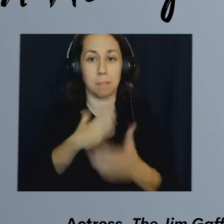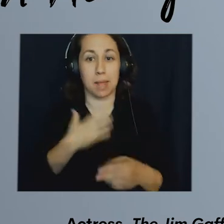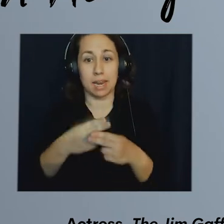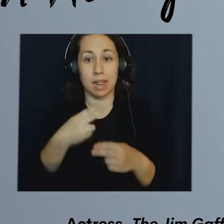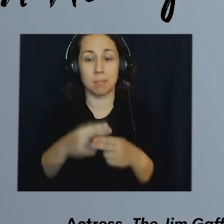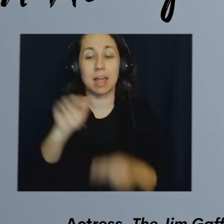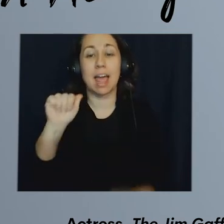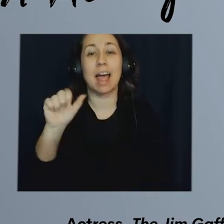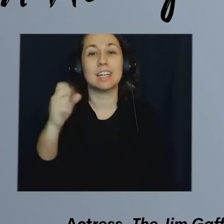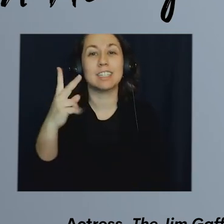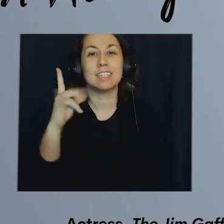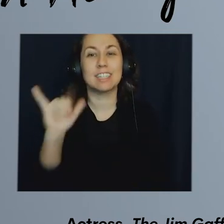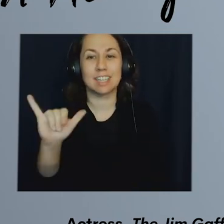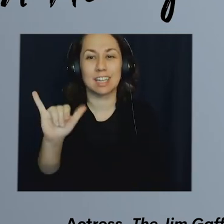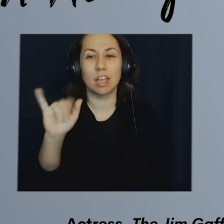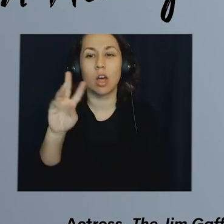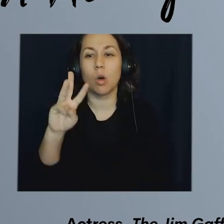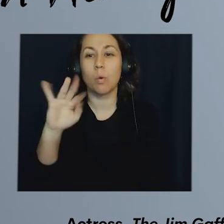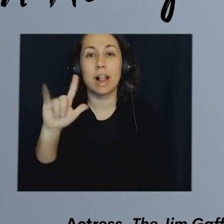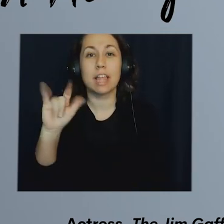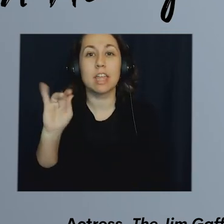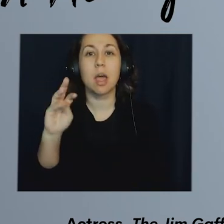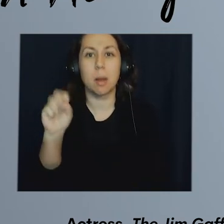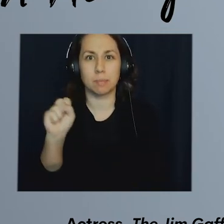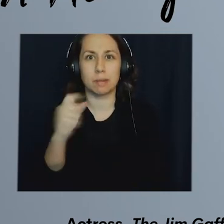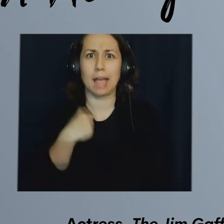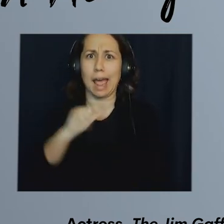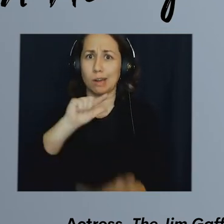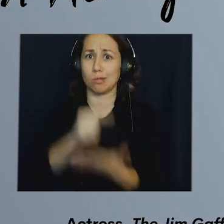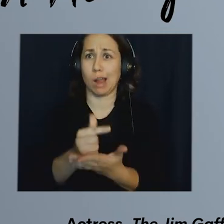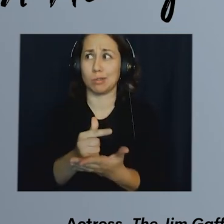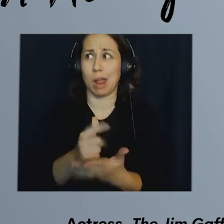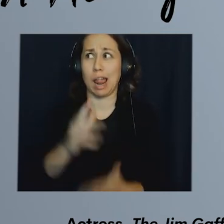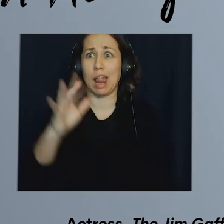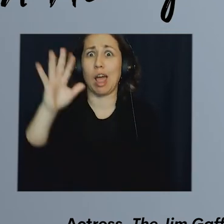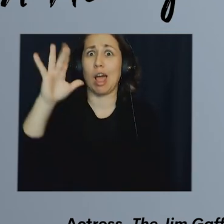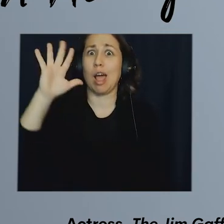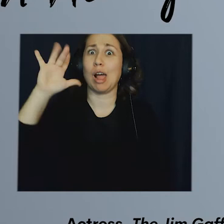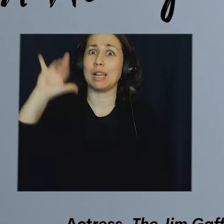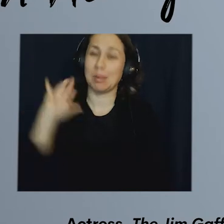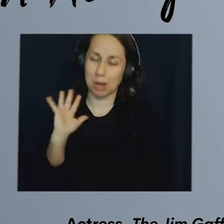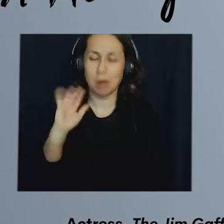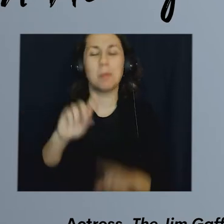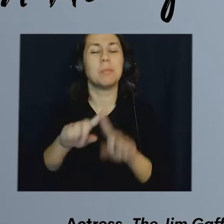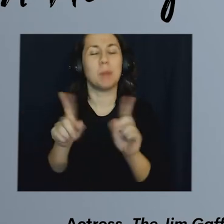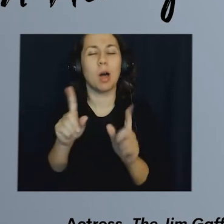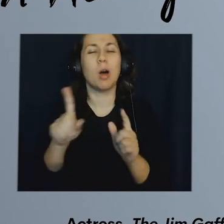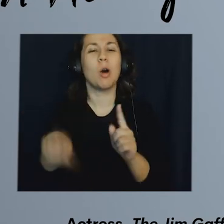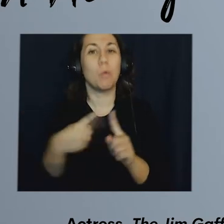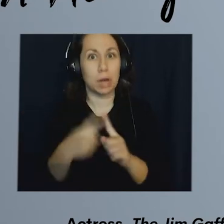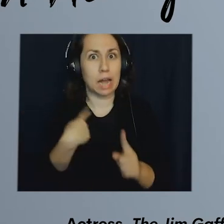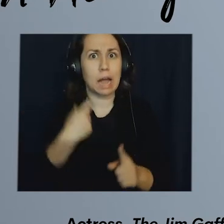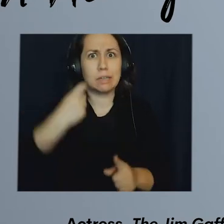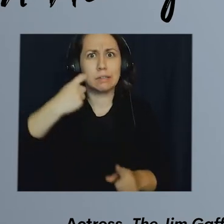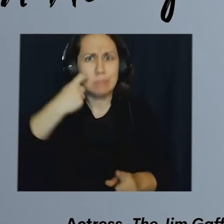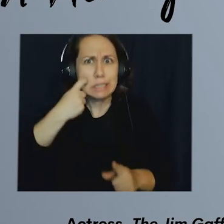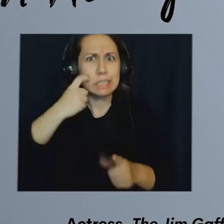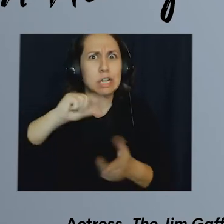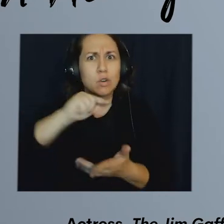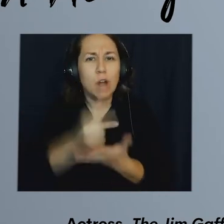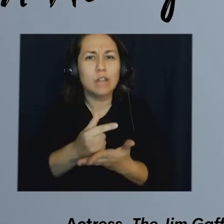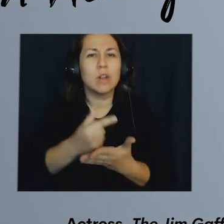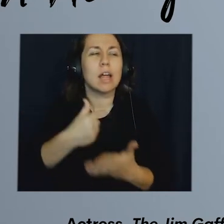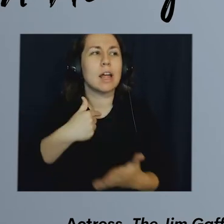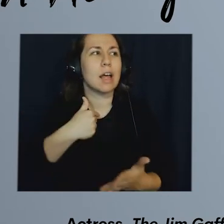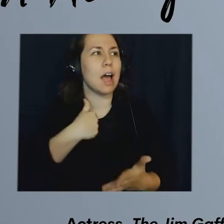Hola, promoción del Distrito Escolar de Santa Ana. Quiero decir felicidades. Soy Ashley Williams y me gradué